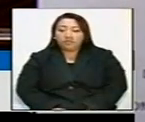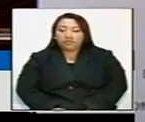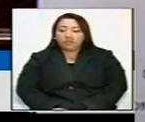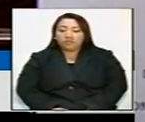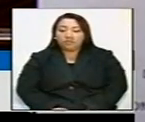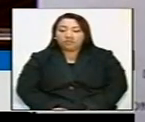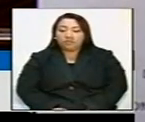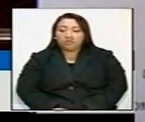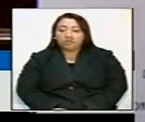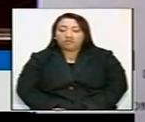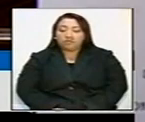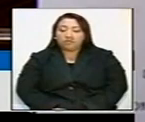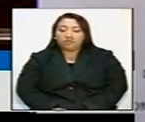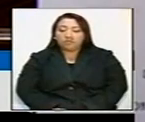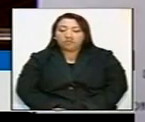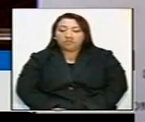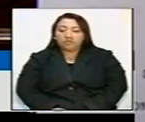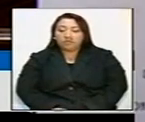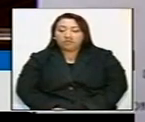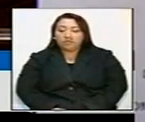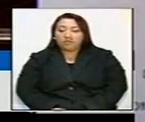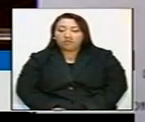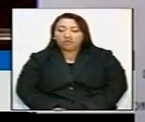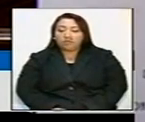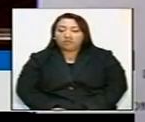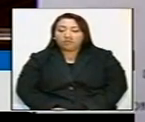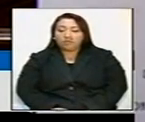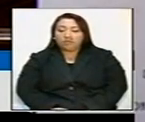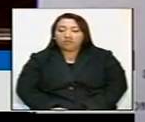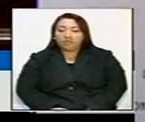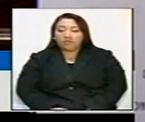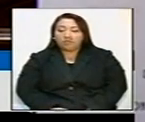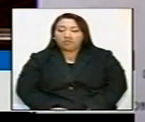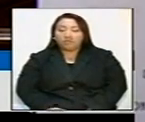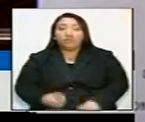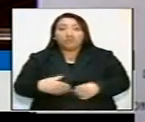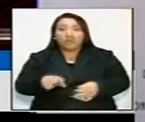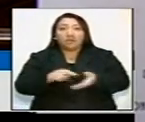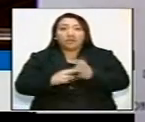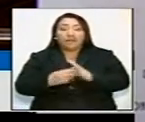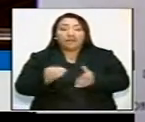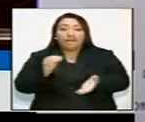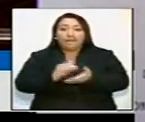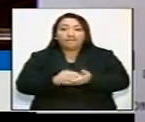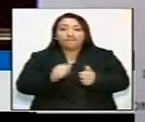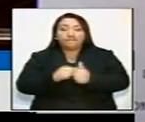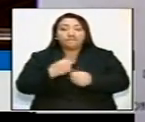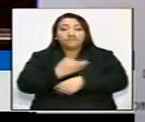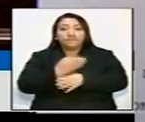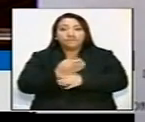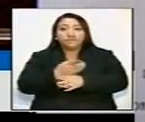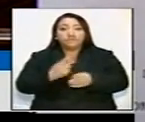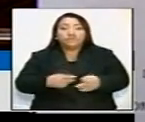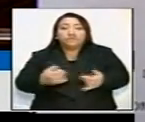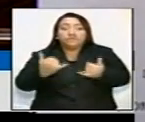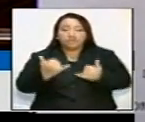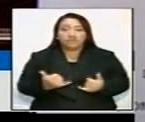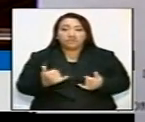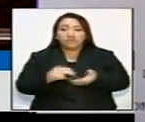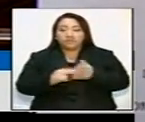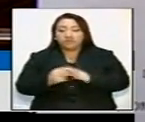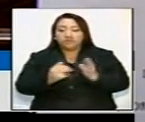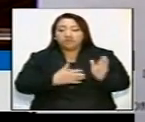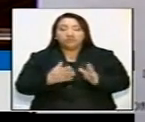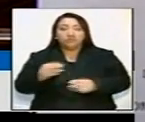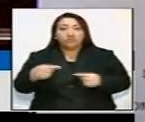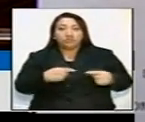consejos técnicos público-privados lo que nos han permitido es definir las medidas que actualmente están en el